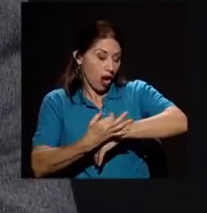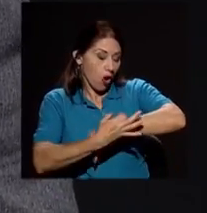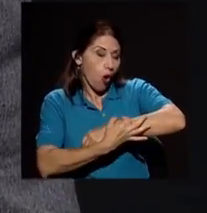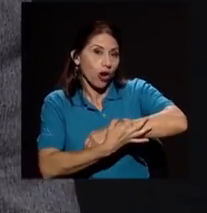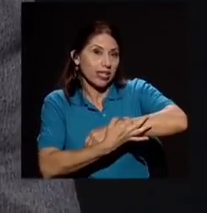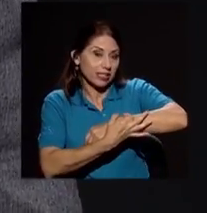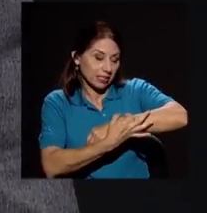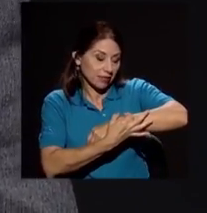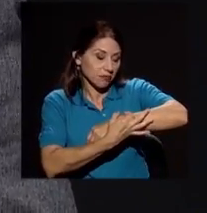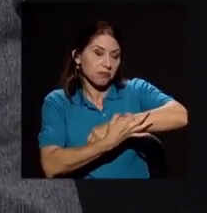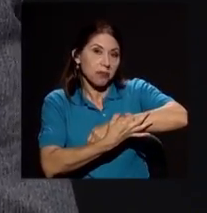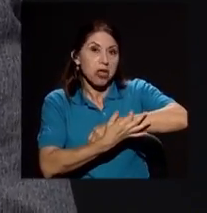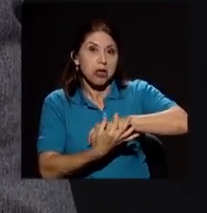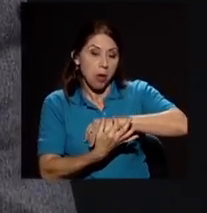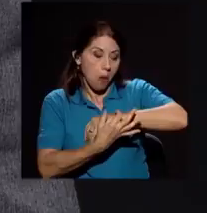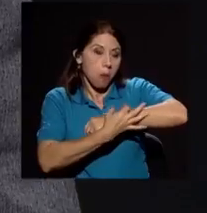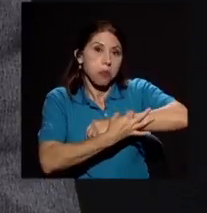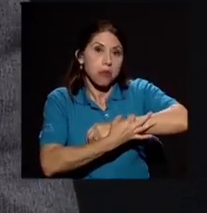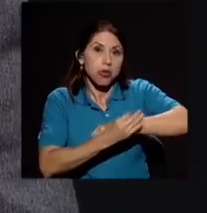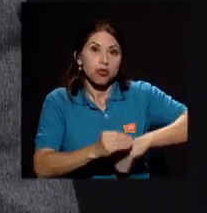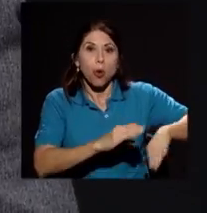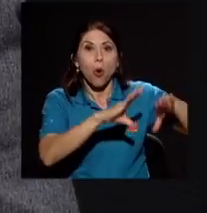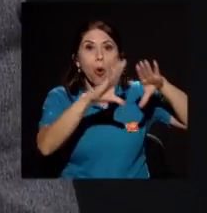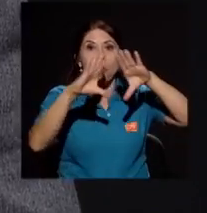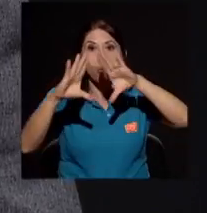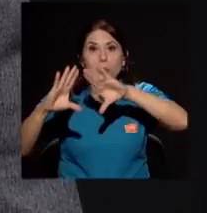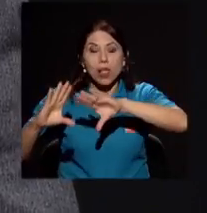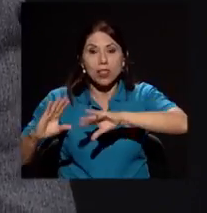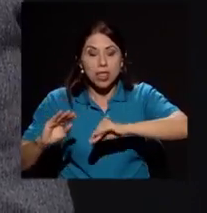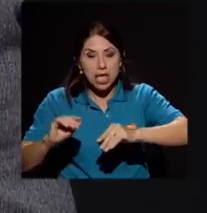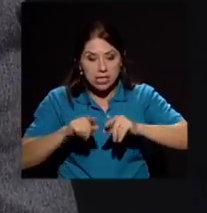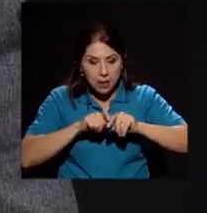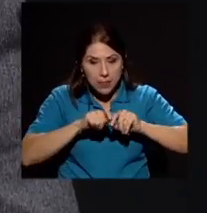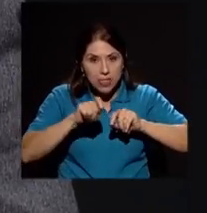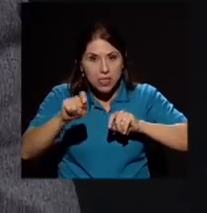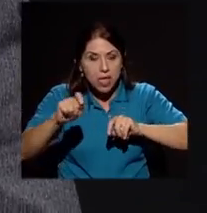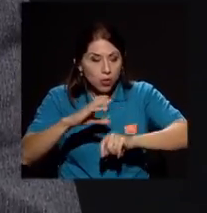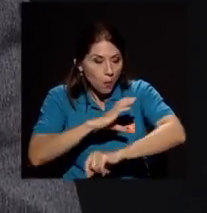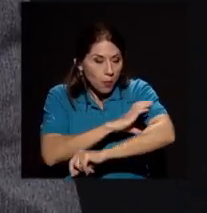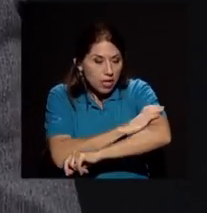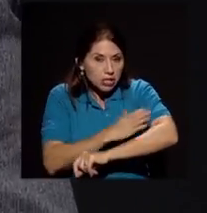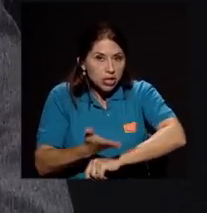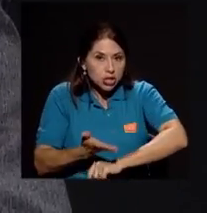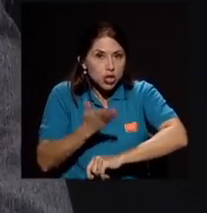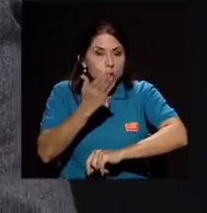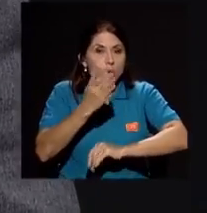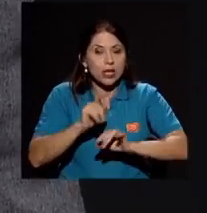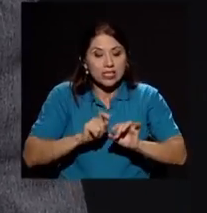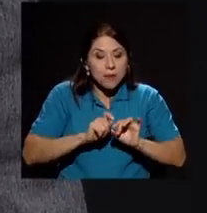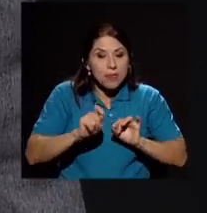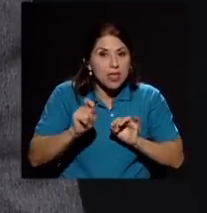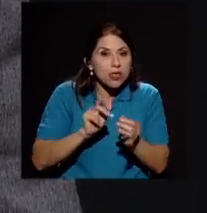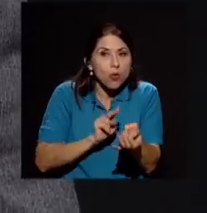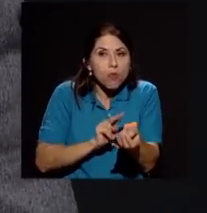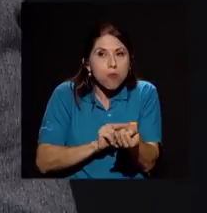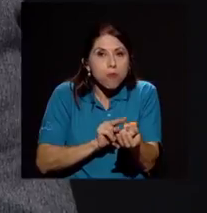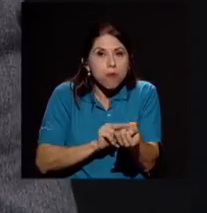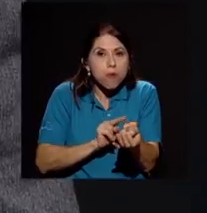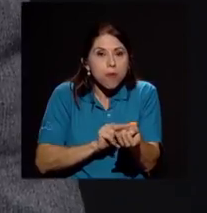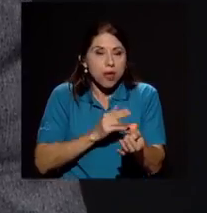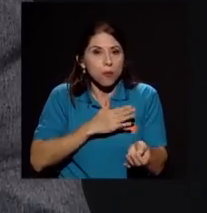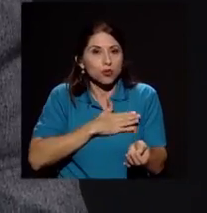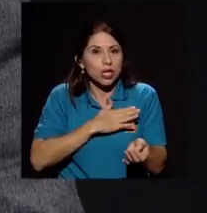todo el día la presión arterial que tiene las pulsaciones te indican cuándo tienes que tomar tus medicamentos